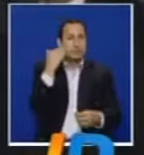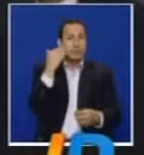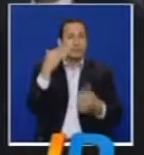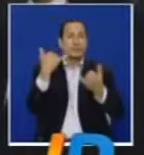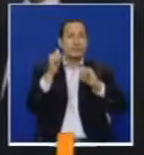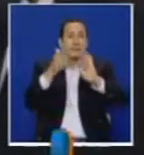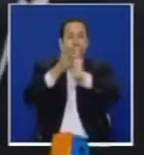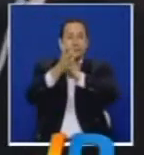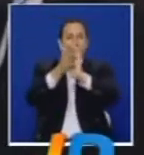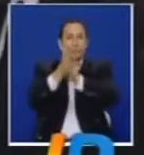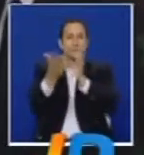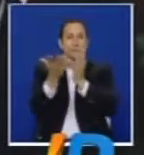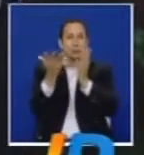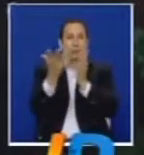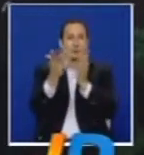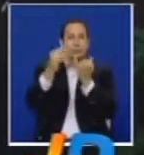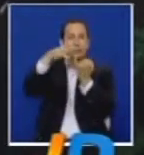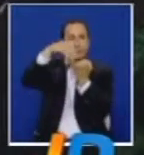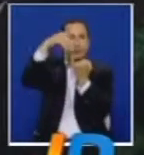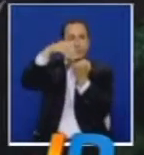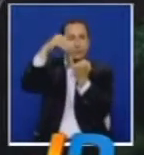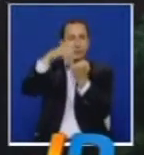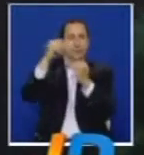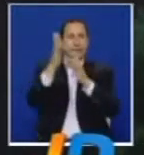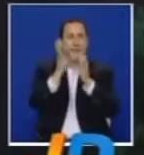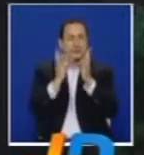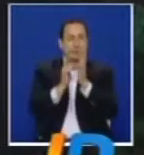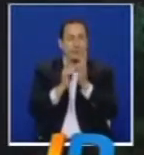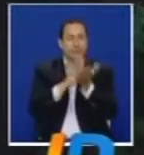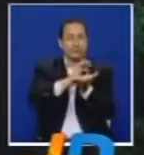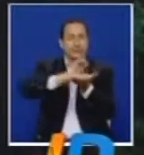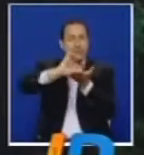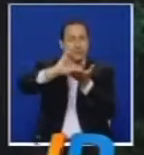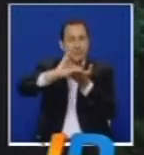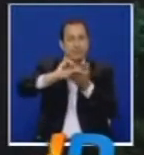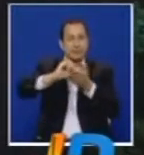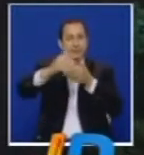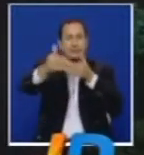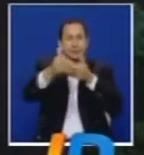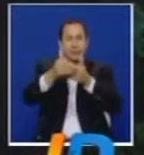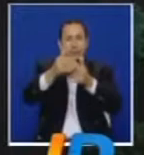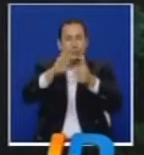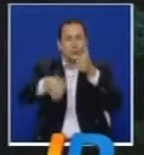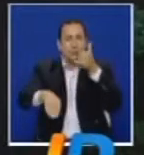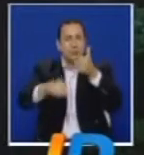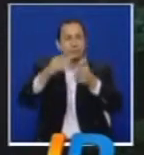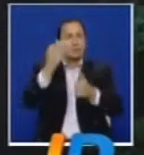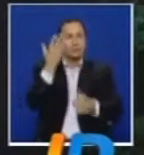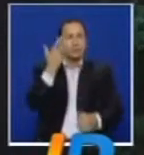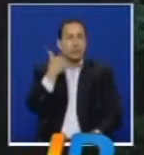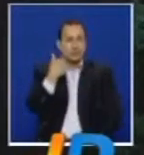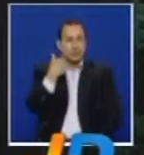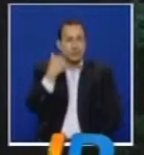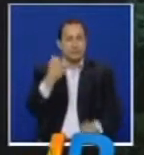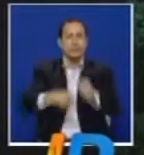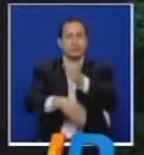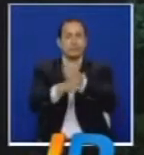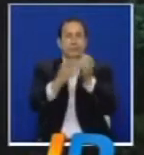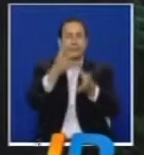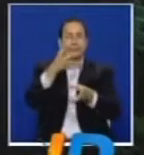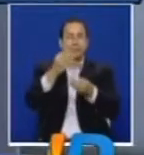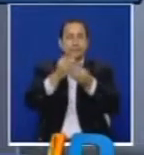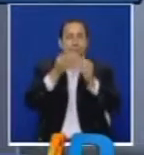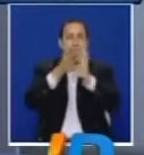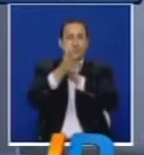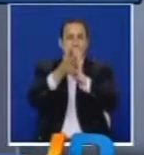que tenemos desde la Iglesia de Jesucristo de los Santos de los Últimos Días al nororiente de Cali, en el barrio Américas. Continúa usted con más información en